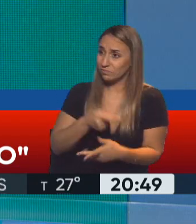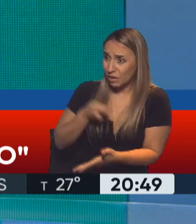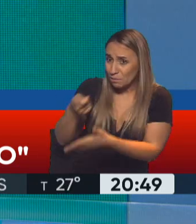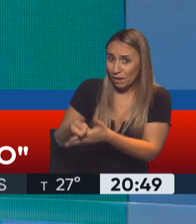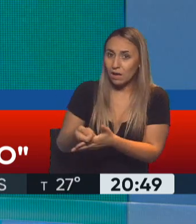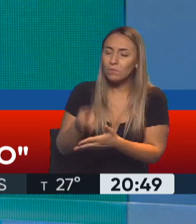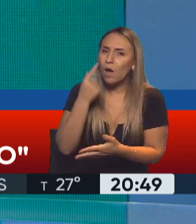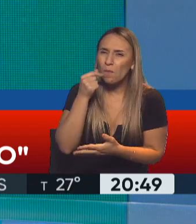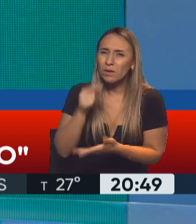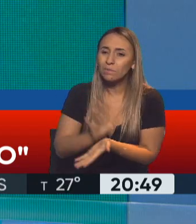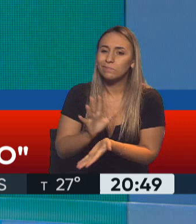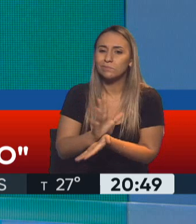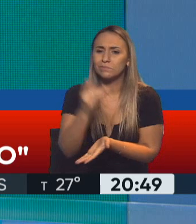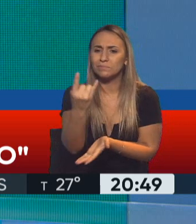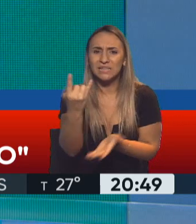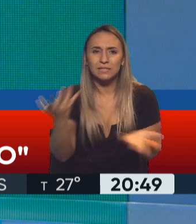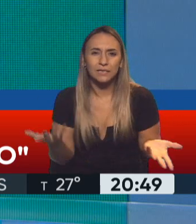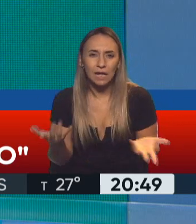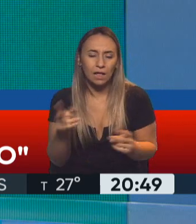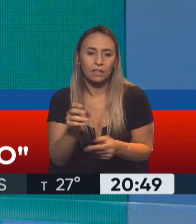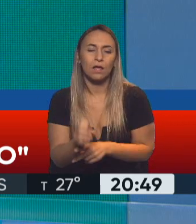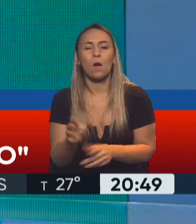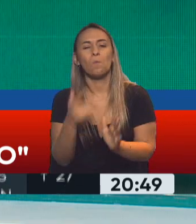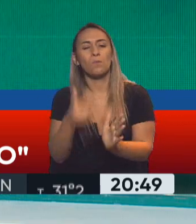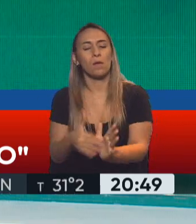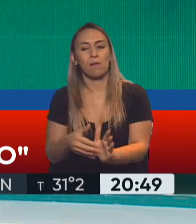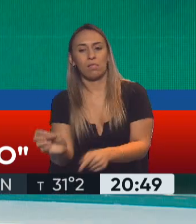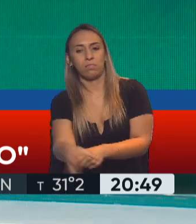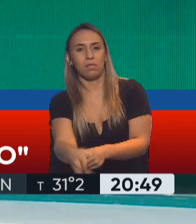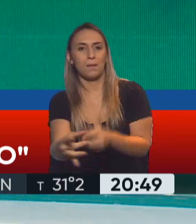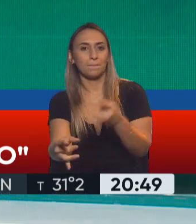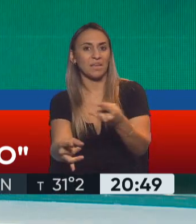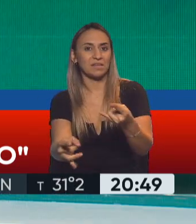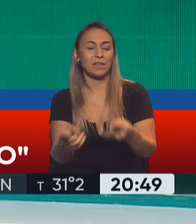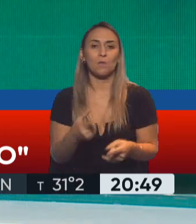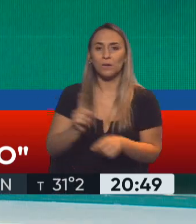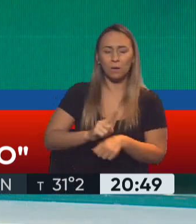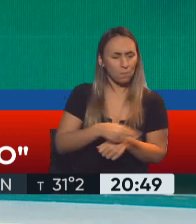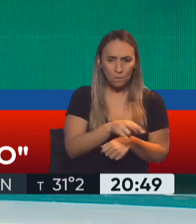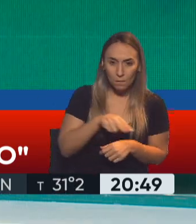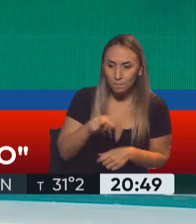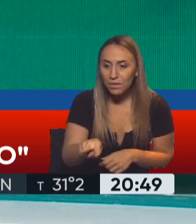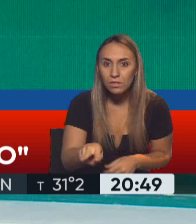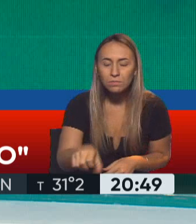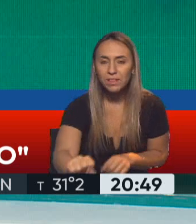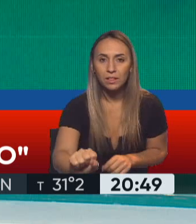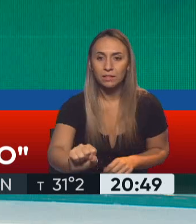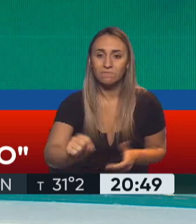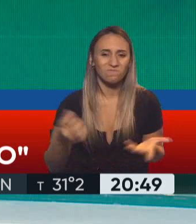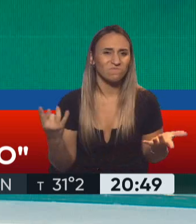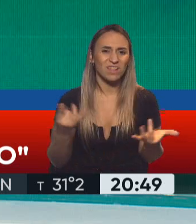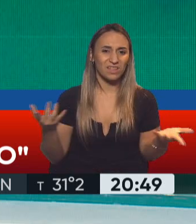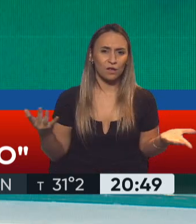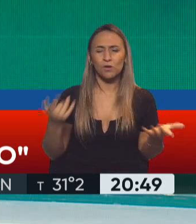mentira que sembraba esperanzas o pruebas que ahora ajenas oliveto y su big cross había dado cuenta de que conocían tenemos que pensar que